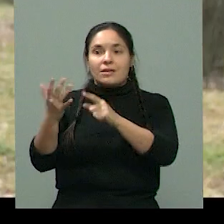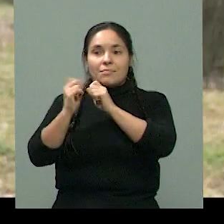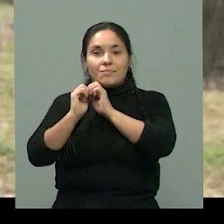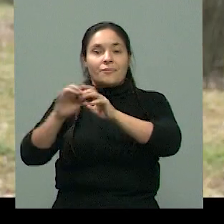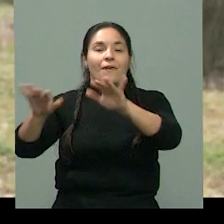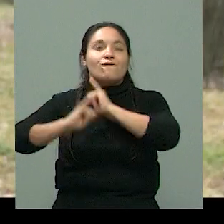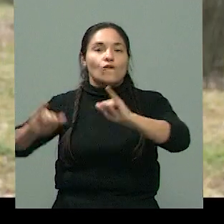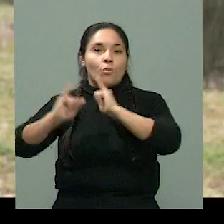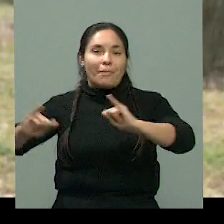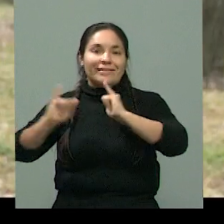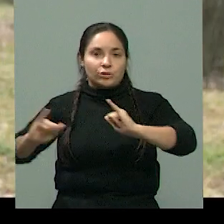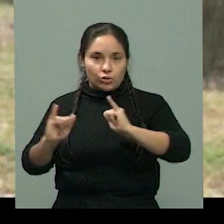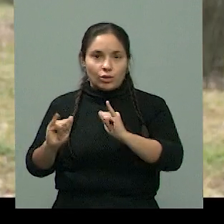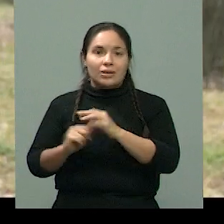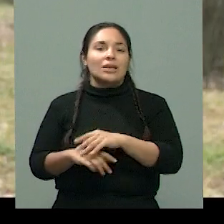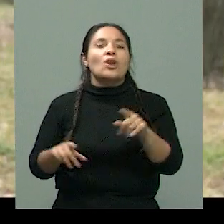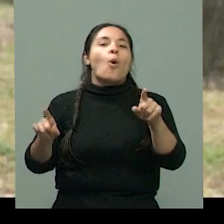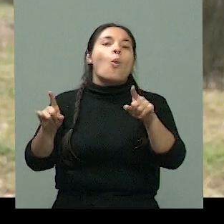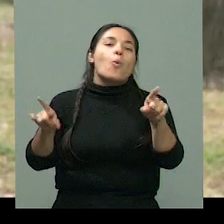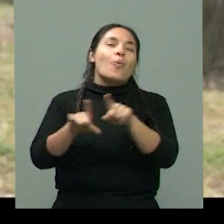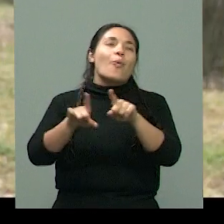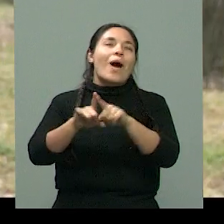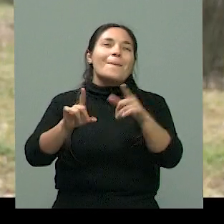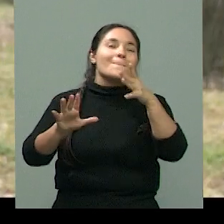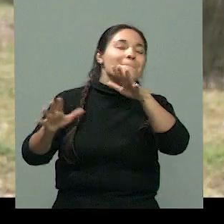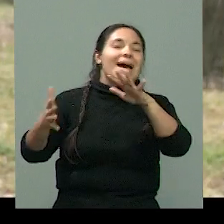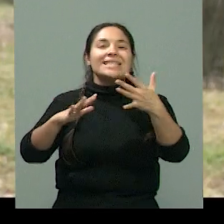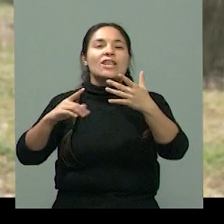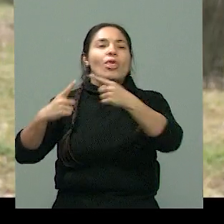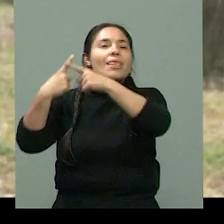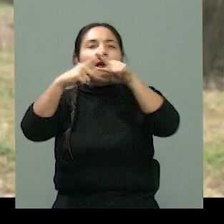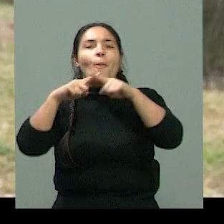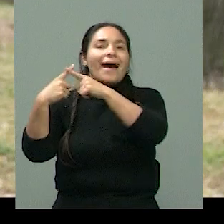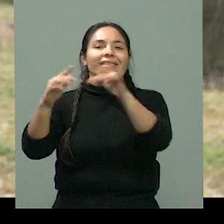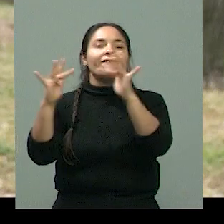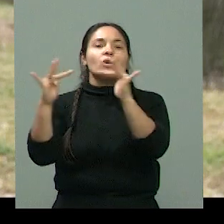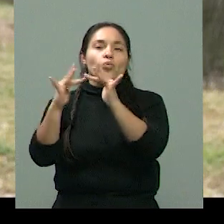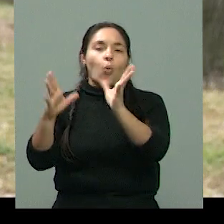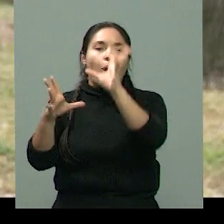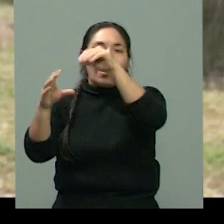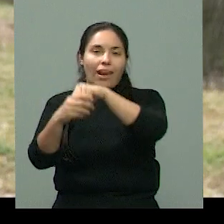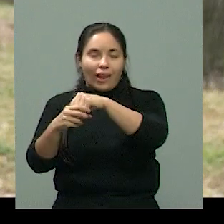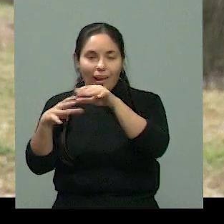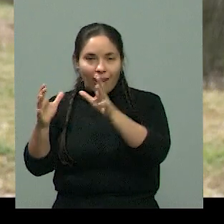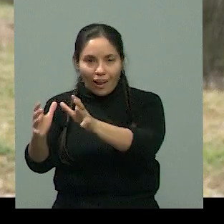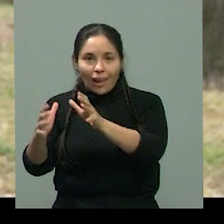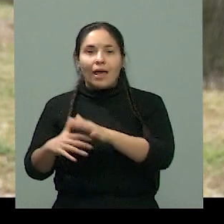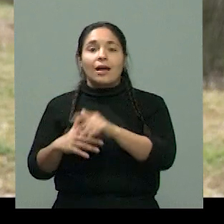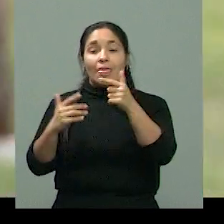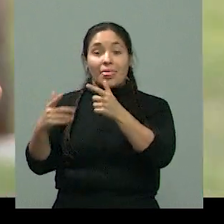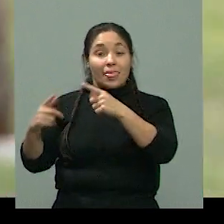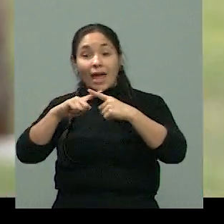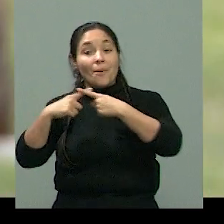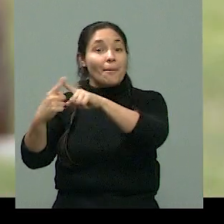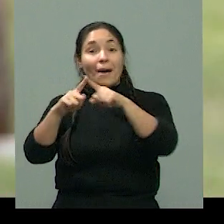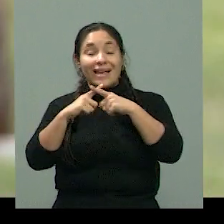informacional o la gran calle virtual como se nombra en los espacios de streaming. Quiere decir que los espacios de debate y donde se